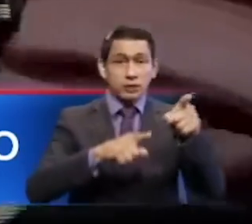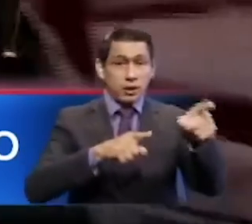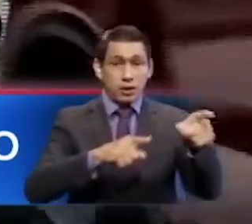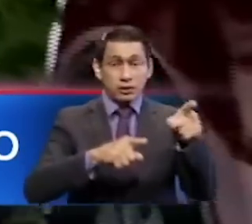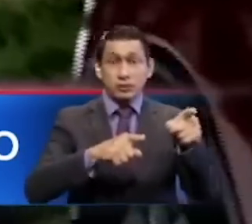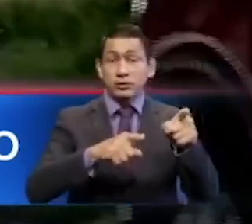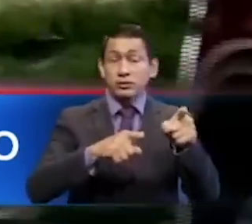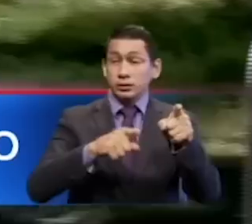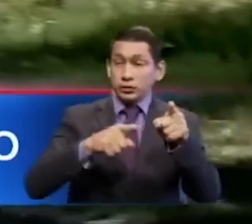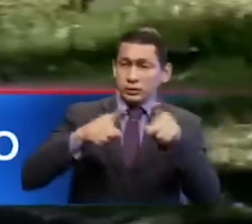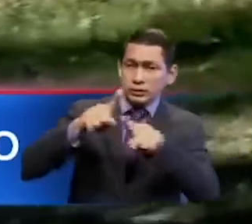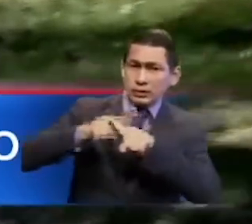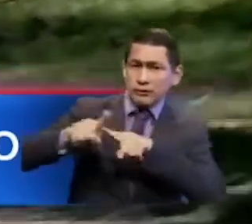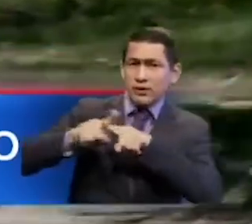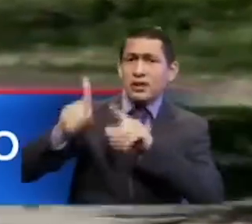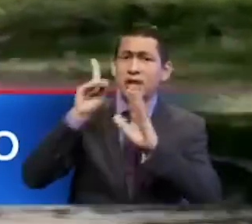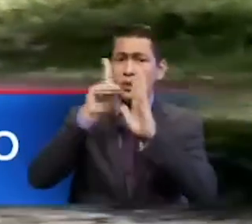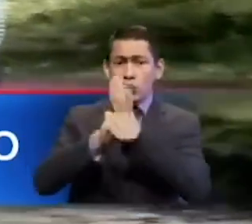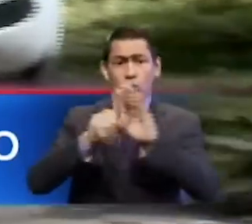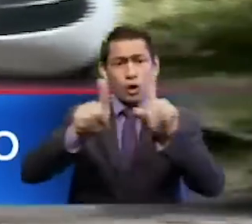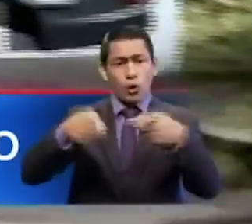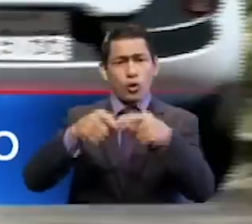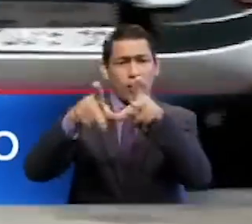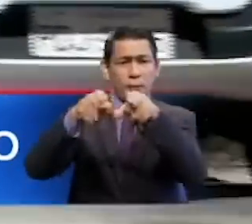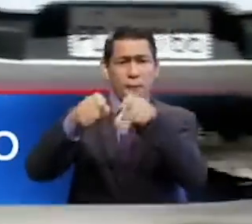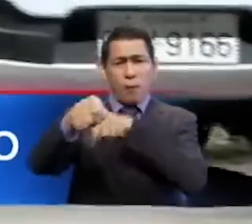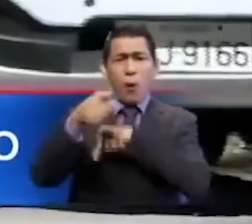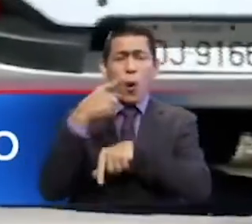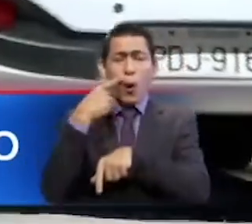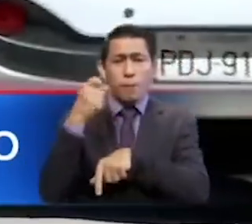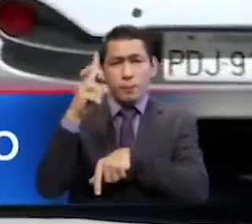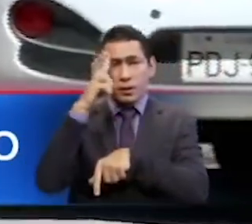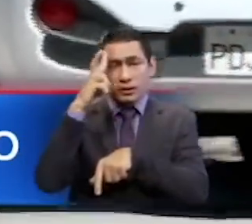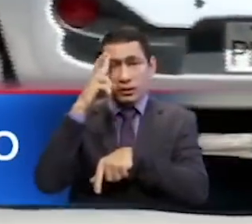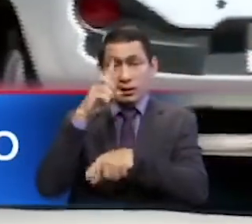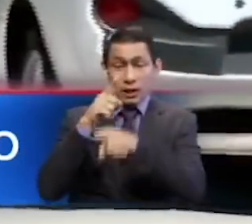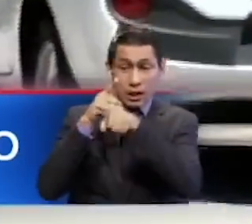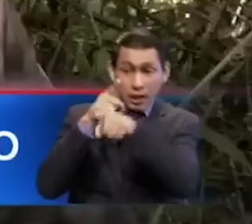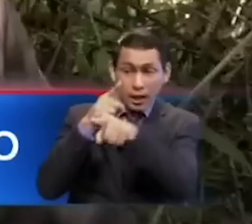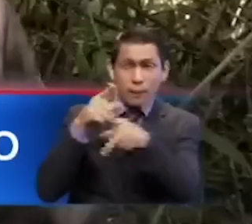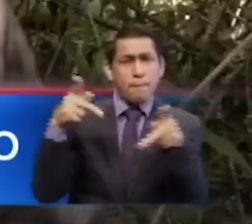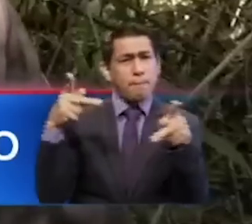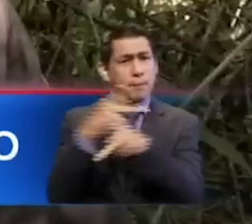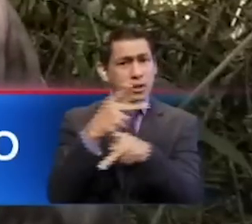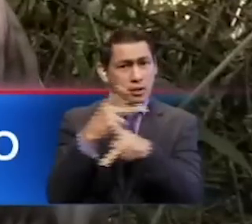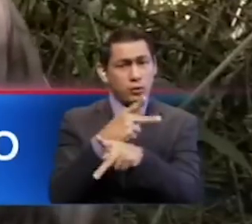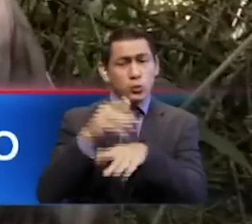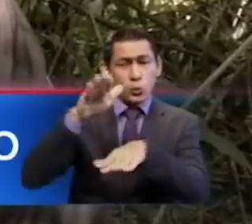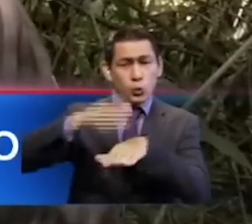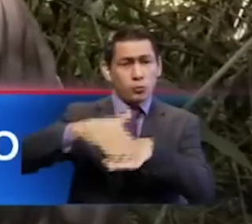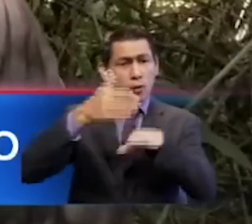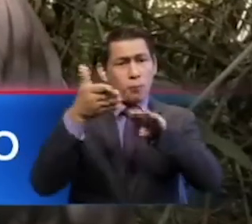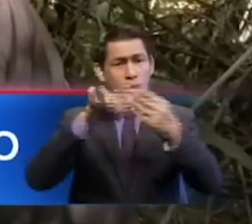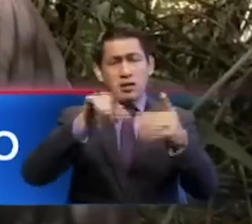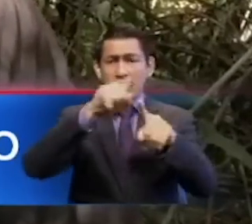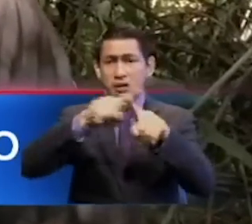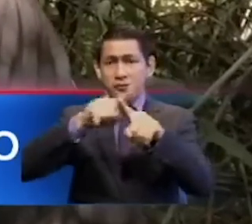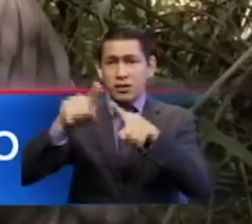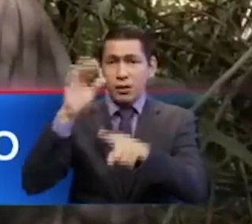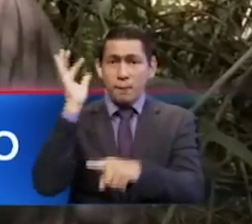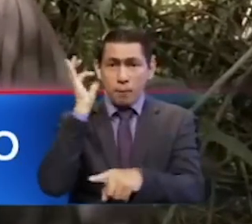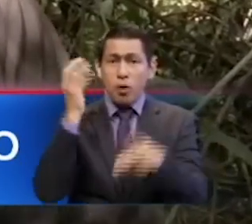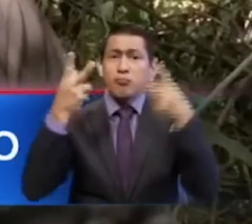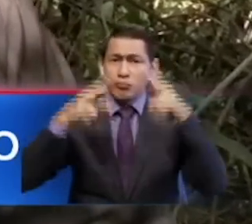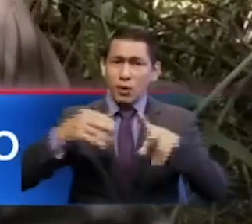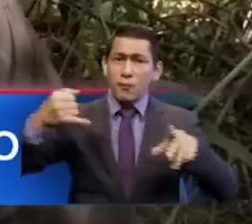de violaciones harían suponer que habrían más víctimas e incluso podría ser un asesino serial. Podrían darse algunos